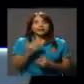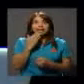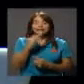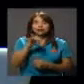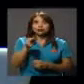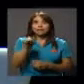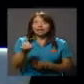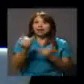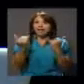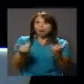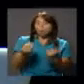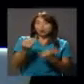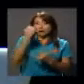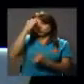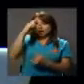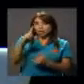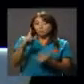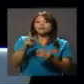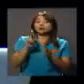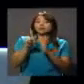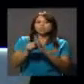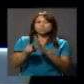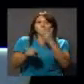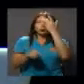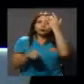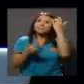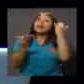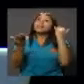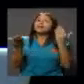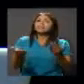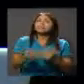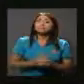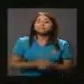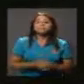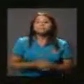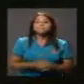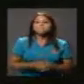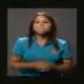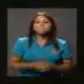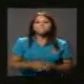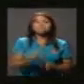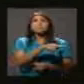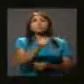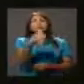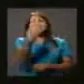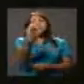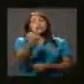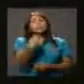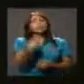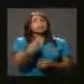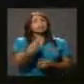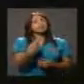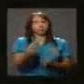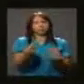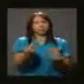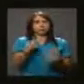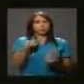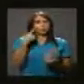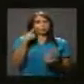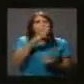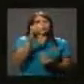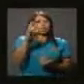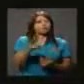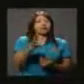Pasamos a don Oscar López tenemos dos minutos adelante don Oscar. Nos preguntan de que cómo visualiza uno la Costa Rica en el 2018